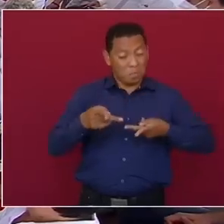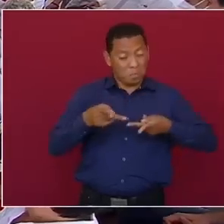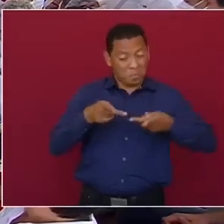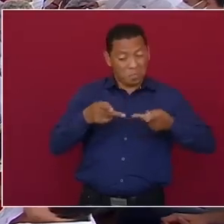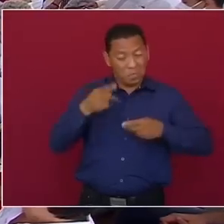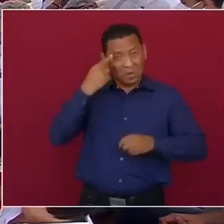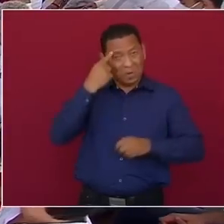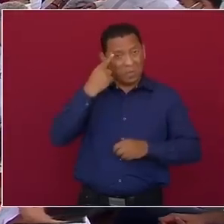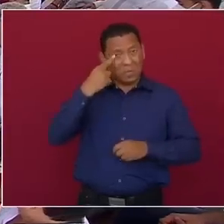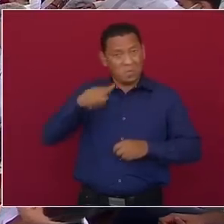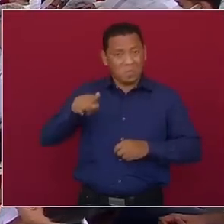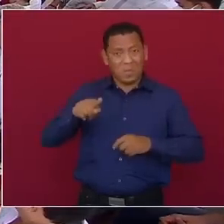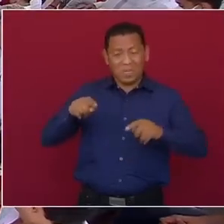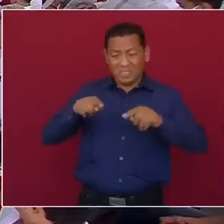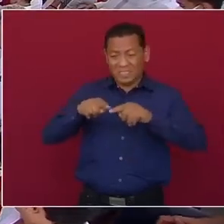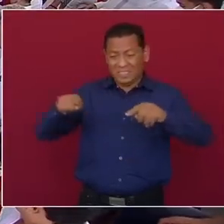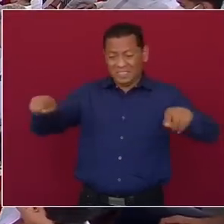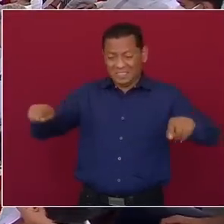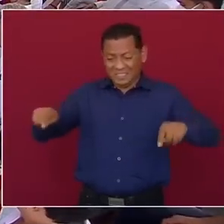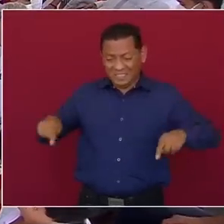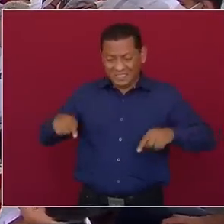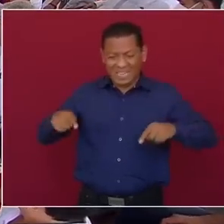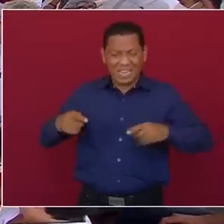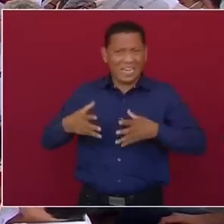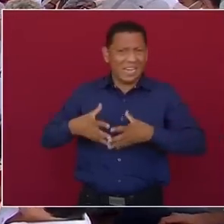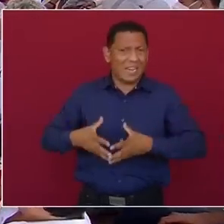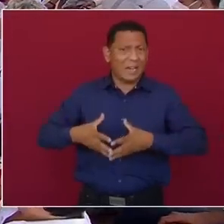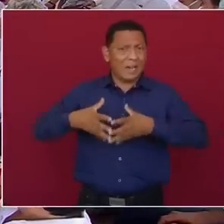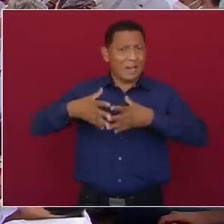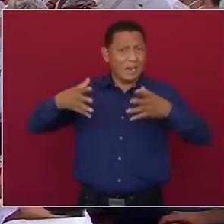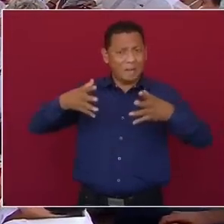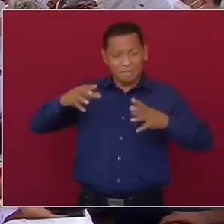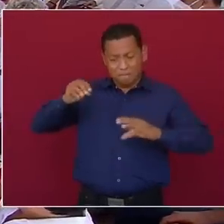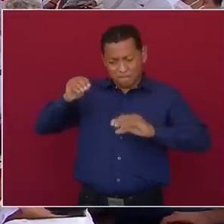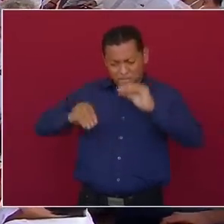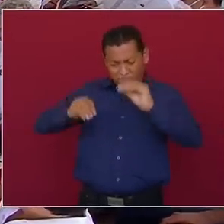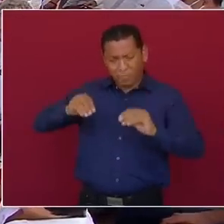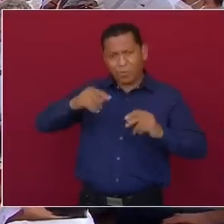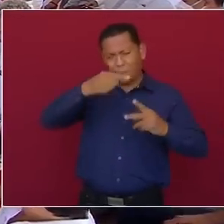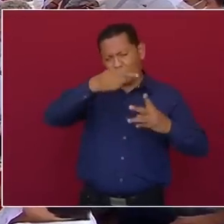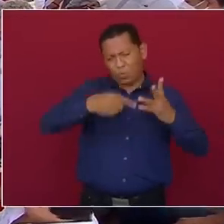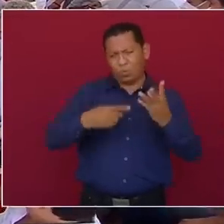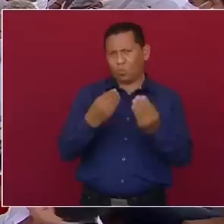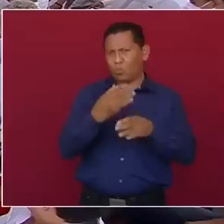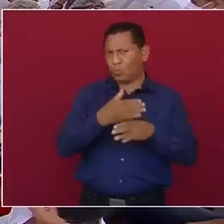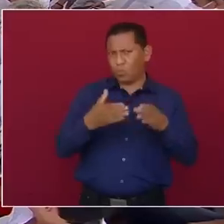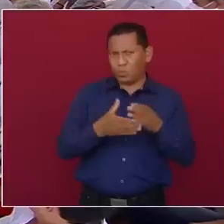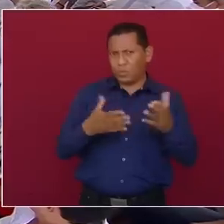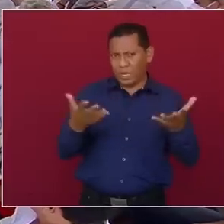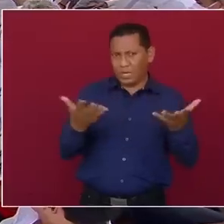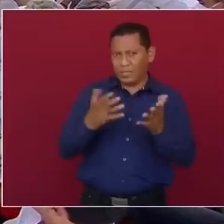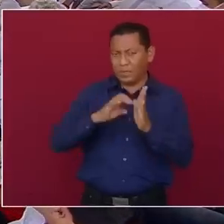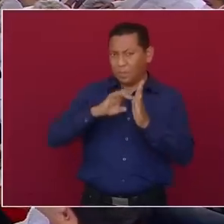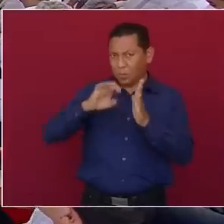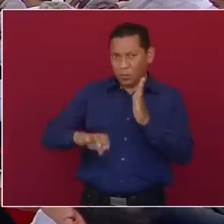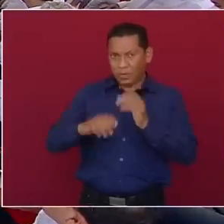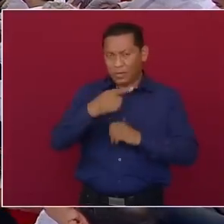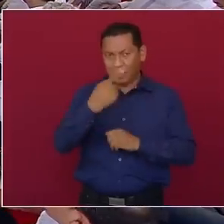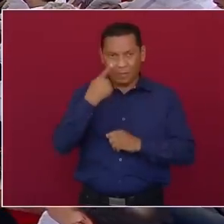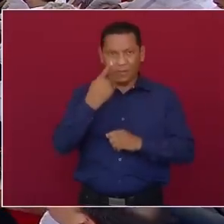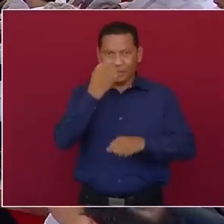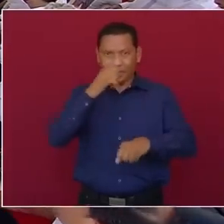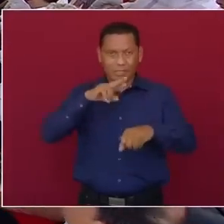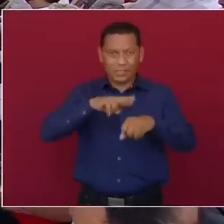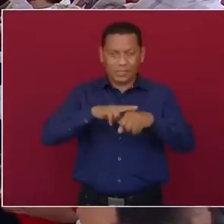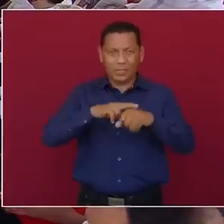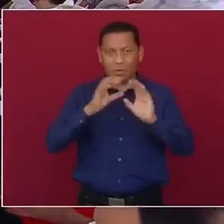el relleno de esta gran plataforma. Se aprovecharon varias cosas. Por ejemplo, la Secretaría de Comunicaciones